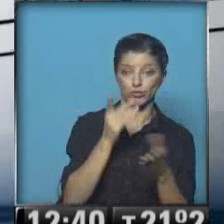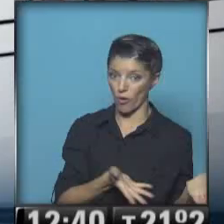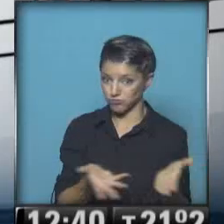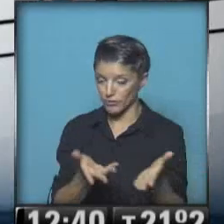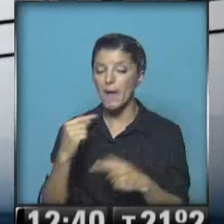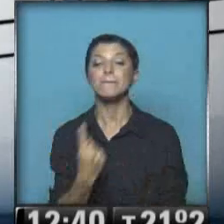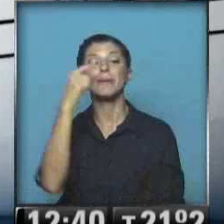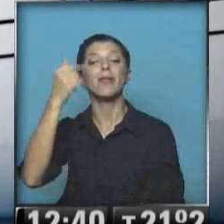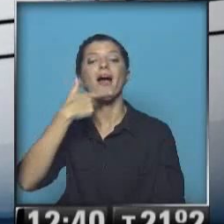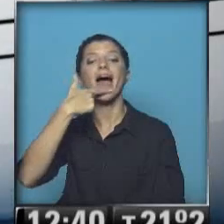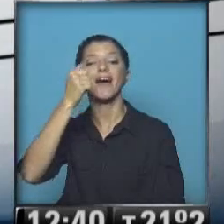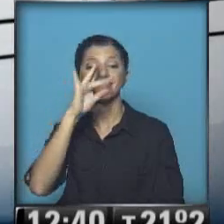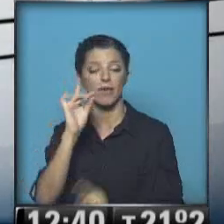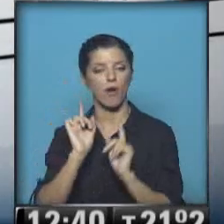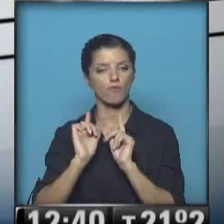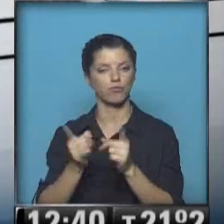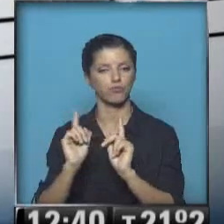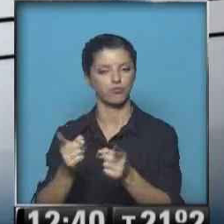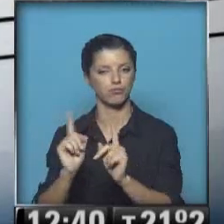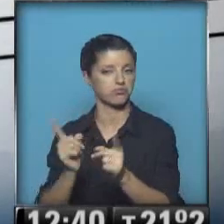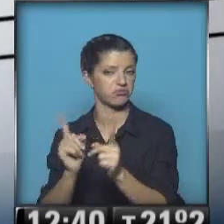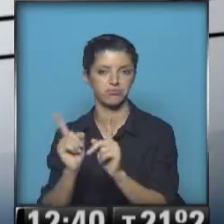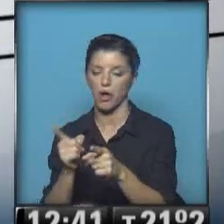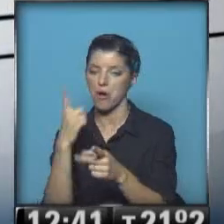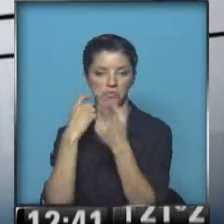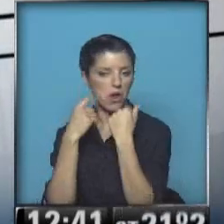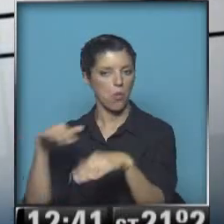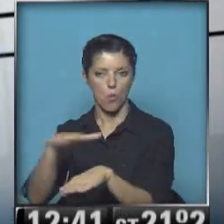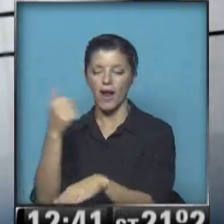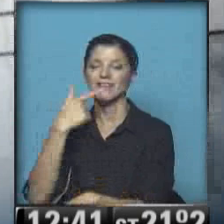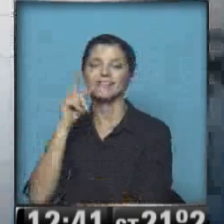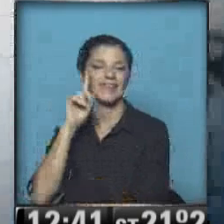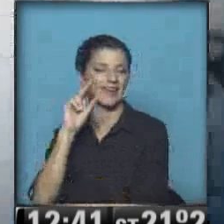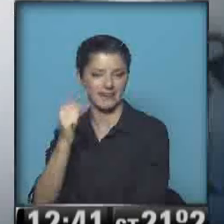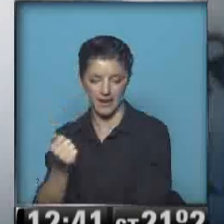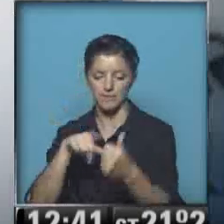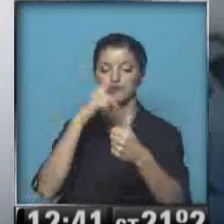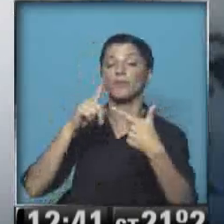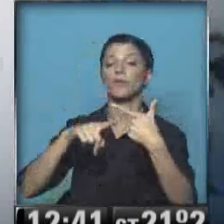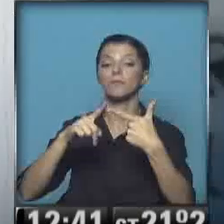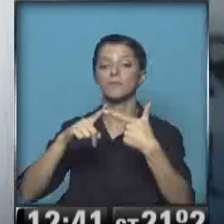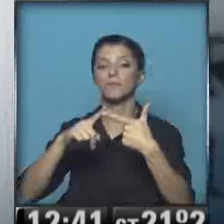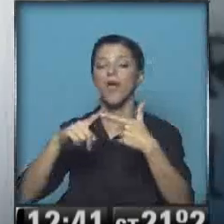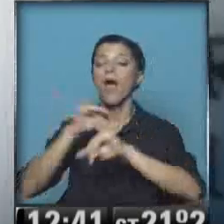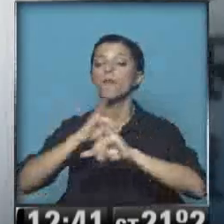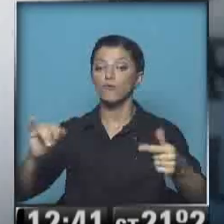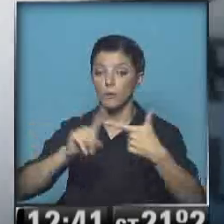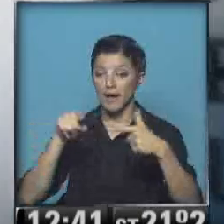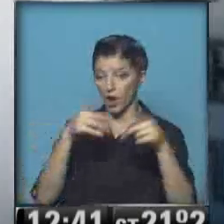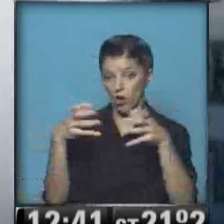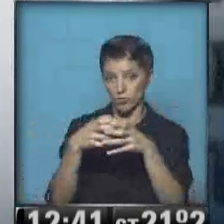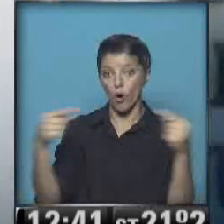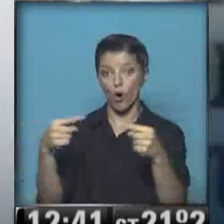de alad sobrevivirá y mantendrá el control sobre el territorio enoo Se informa que las milicias